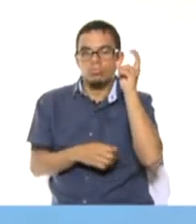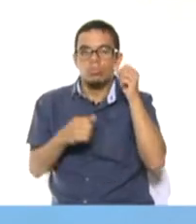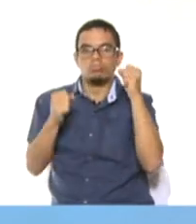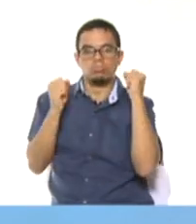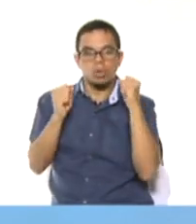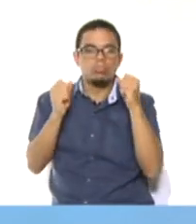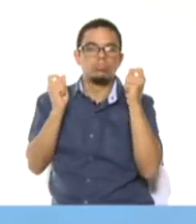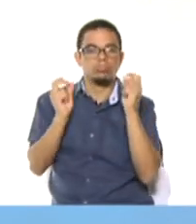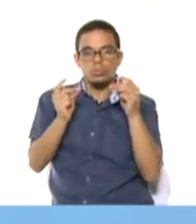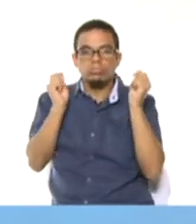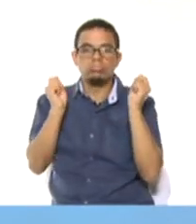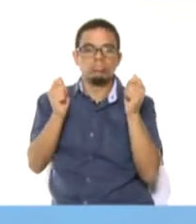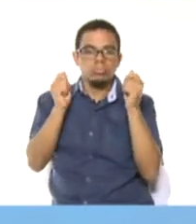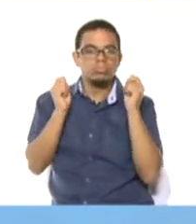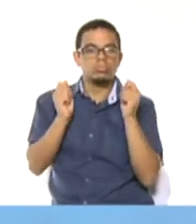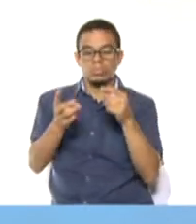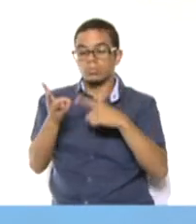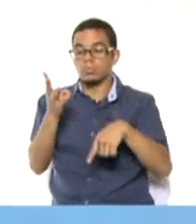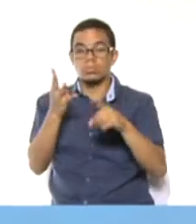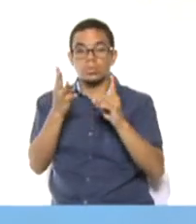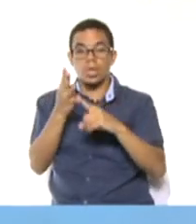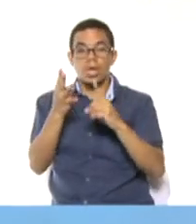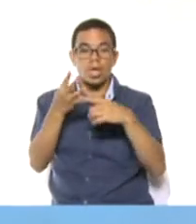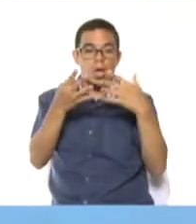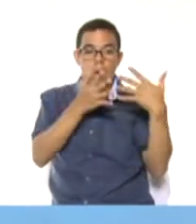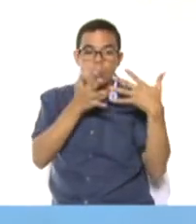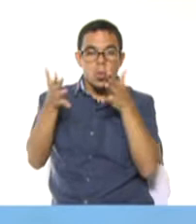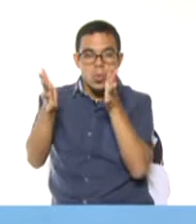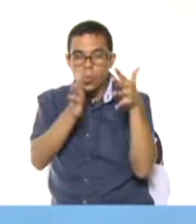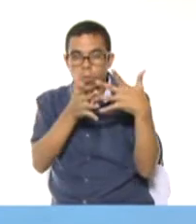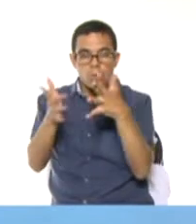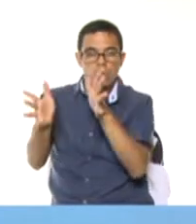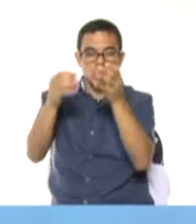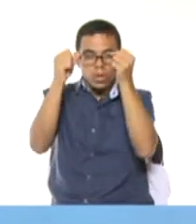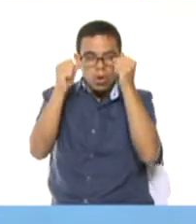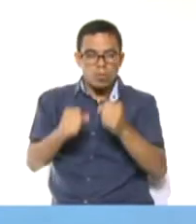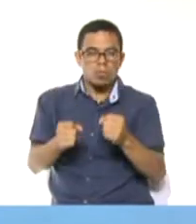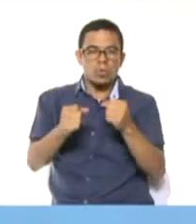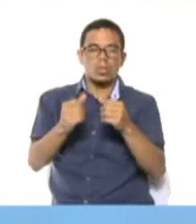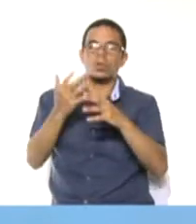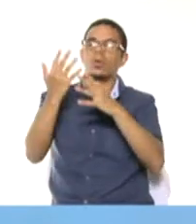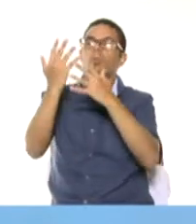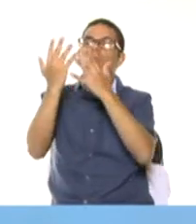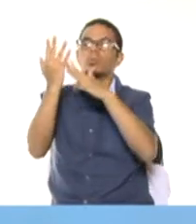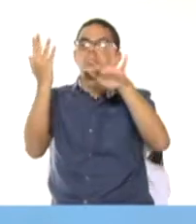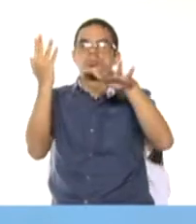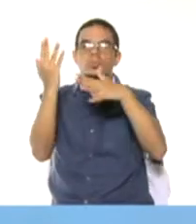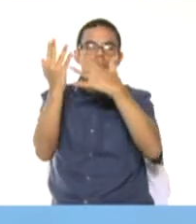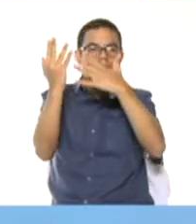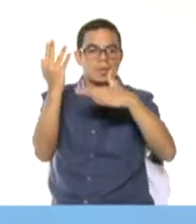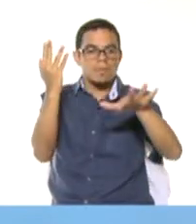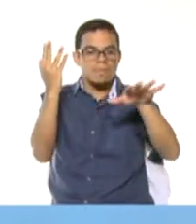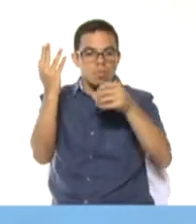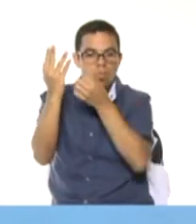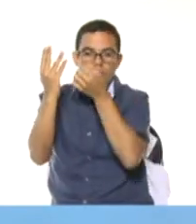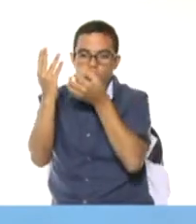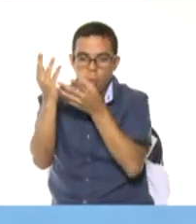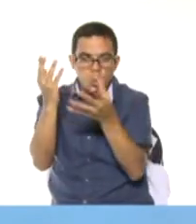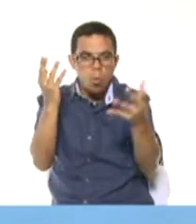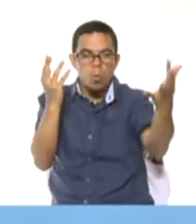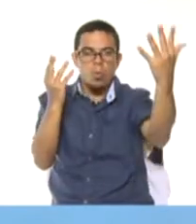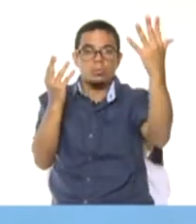el viento que pasa muy fuerte y se lleva las hojas, sonidos